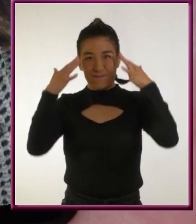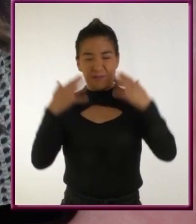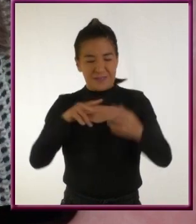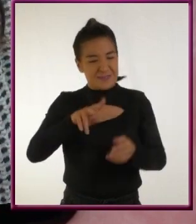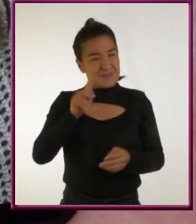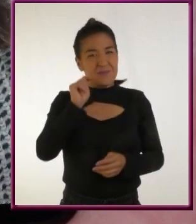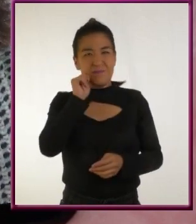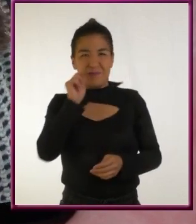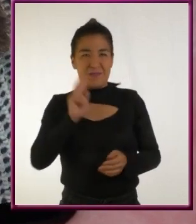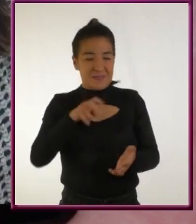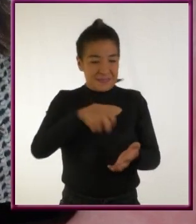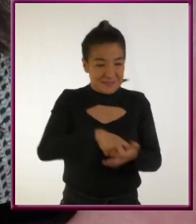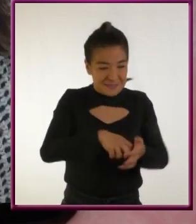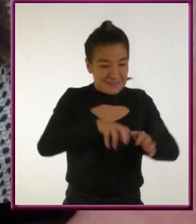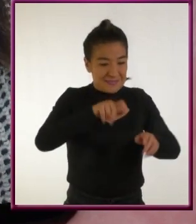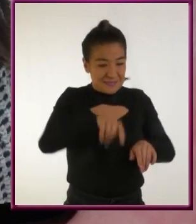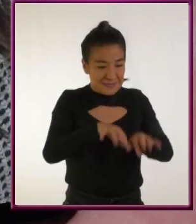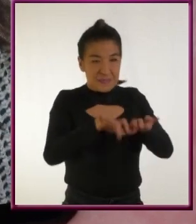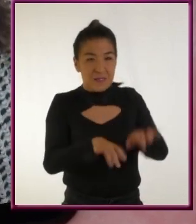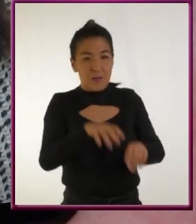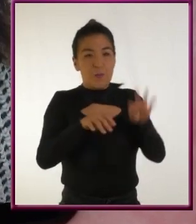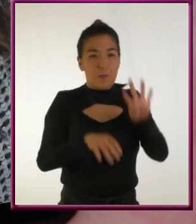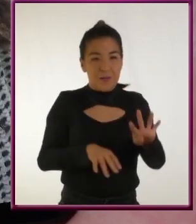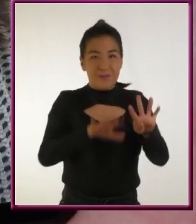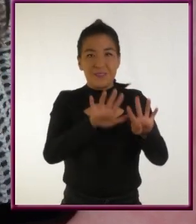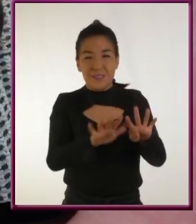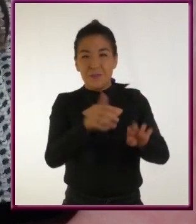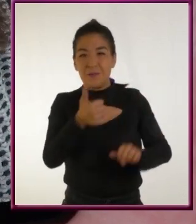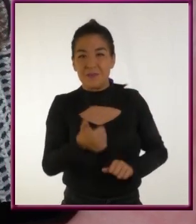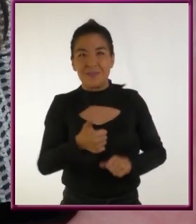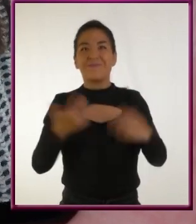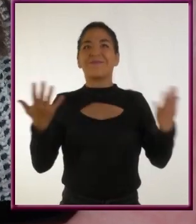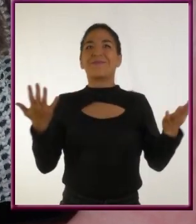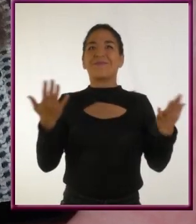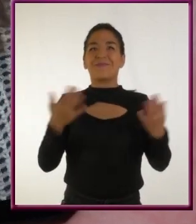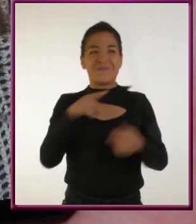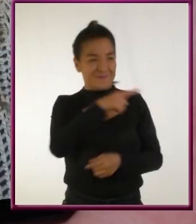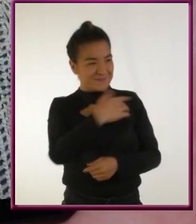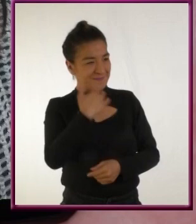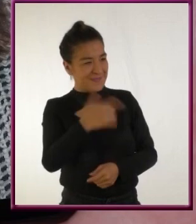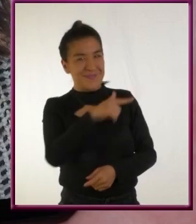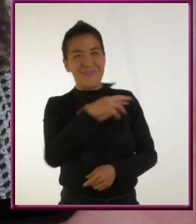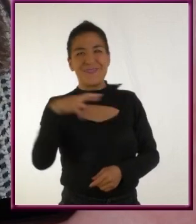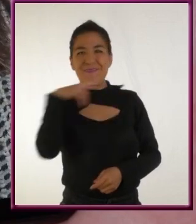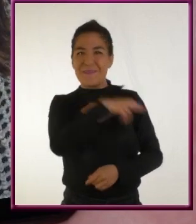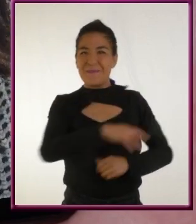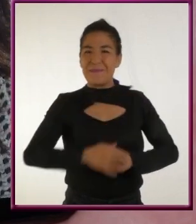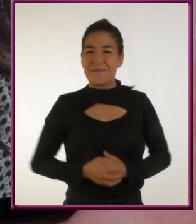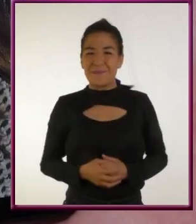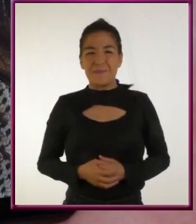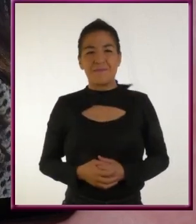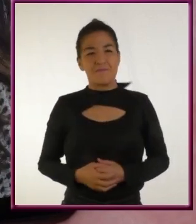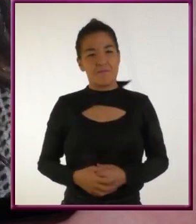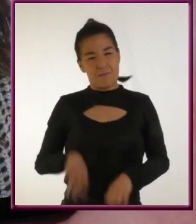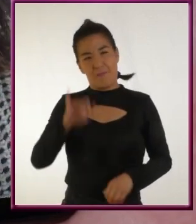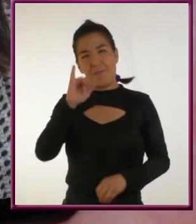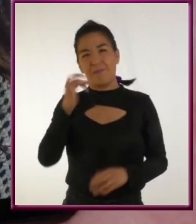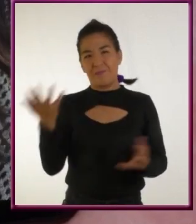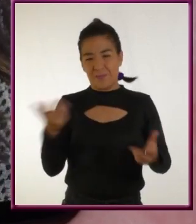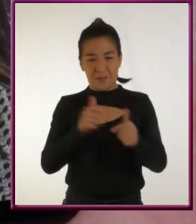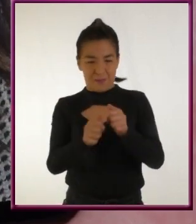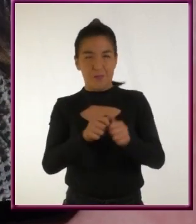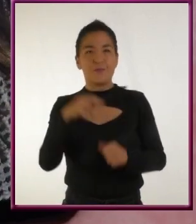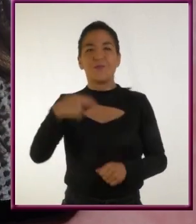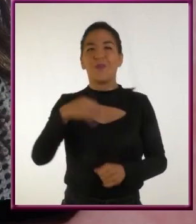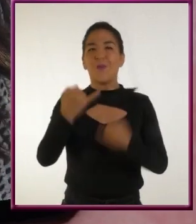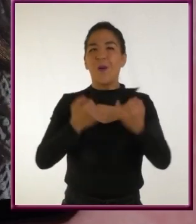de rodillas y tecleó. 4, 5, 4, 5, 6. ¡Guau, Ernesto! Eso fue muy rápido. Es